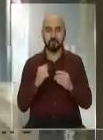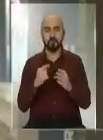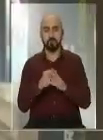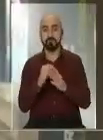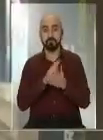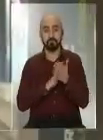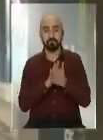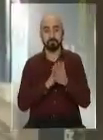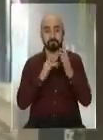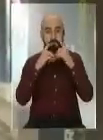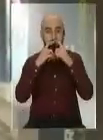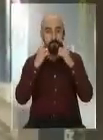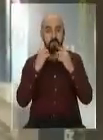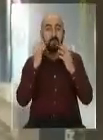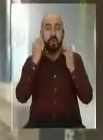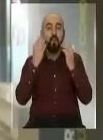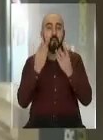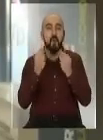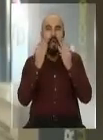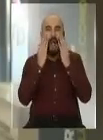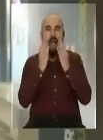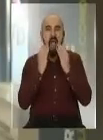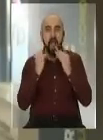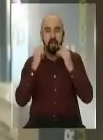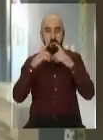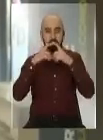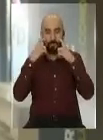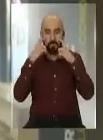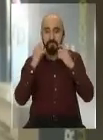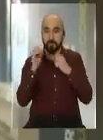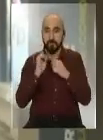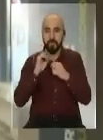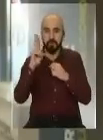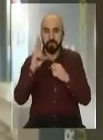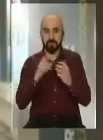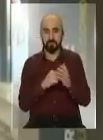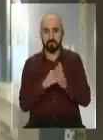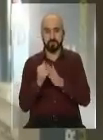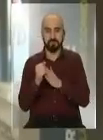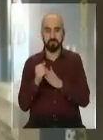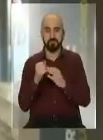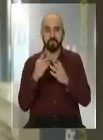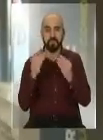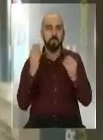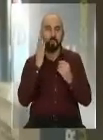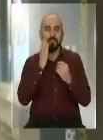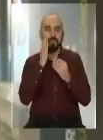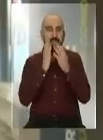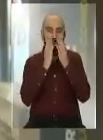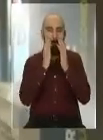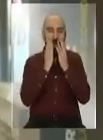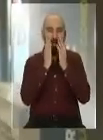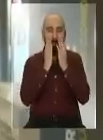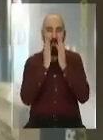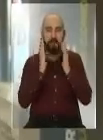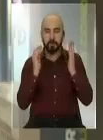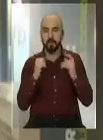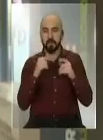la mascarilla con la piel mojada. La piel húmeda irrita mucho más que la piel seca. Mucha crema hidratante. La crema